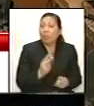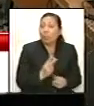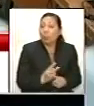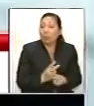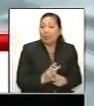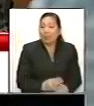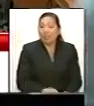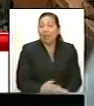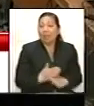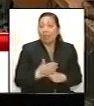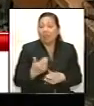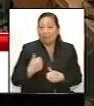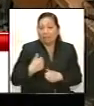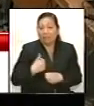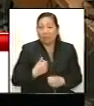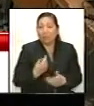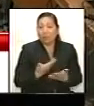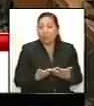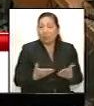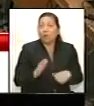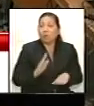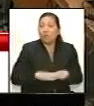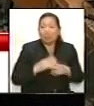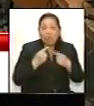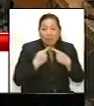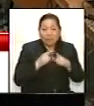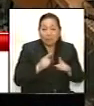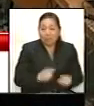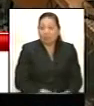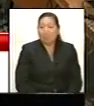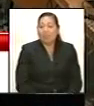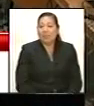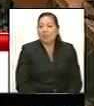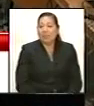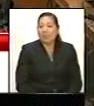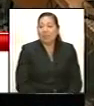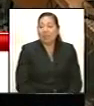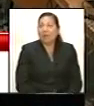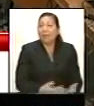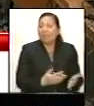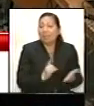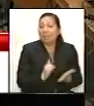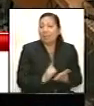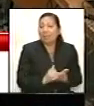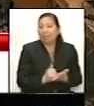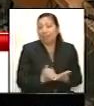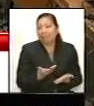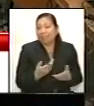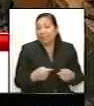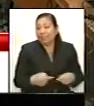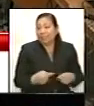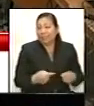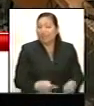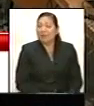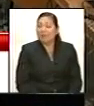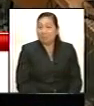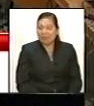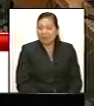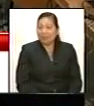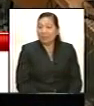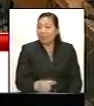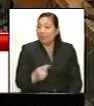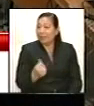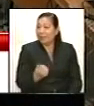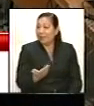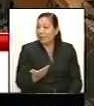Ley de Ciberdefensa y un instrumento sobre informática forense. Esperamos que este entre en debate